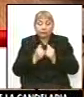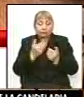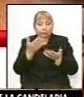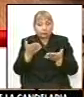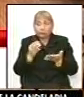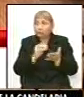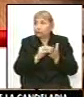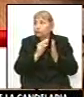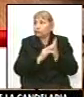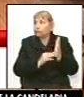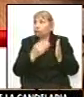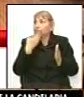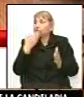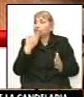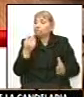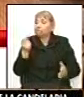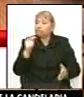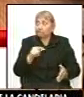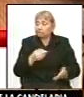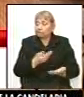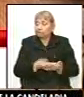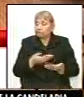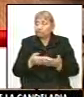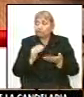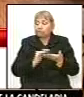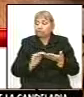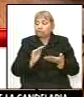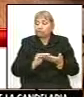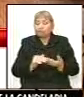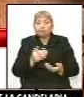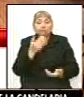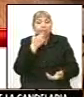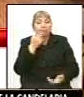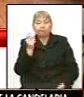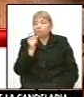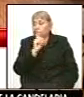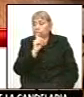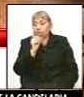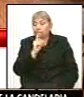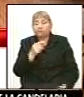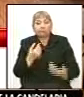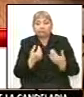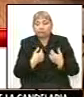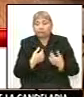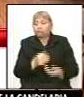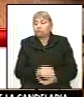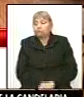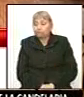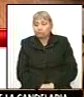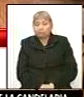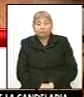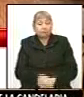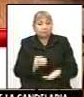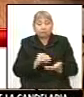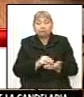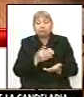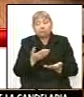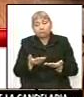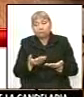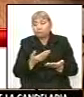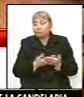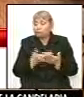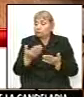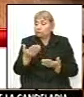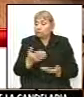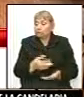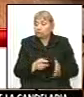la relación de quienes han venido aquí con asistencia justificada y quienes no tienen asistencia, inasistencia, y que procede usted